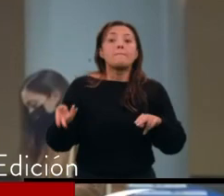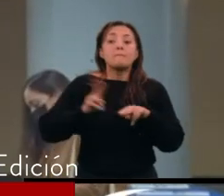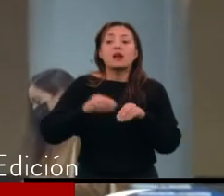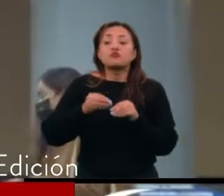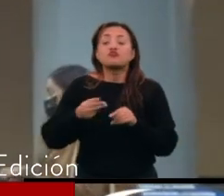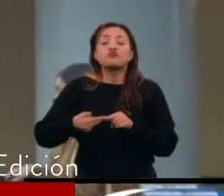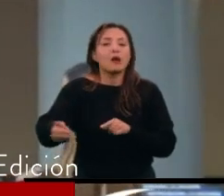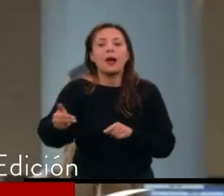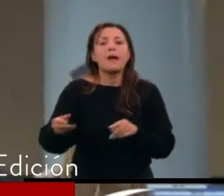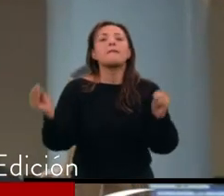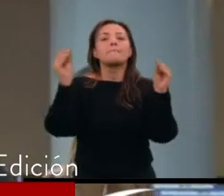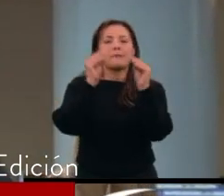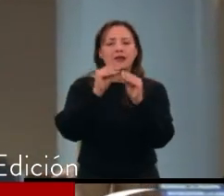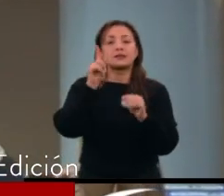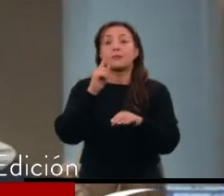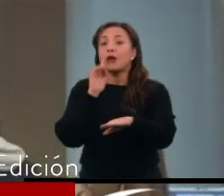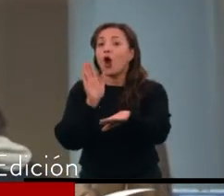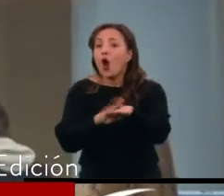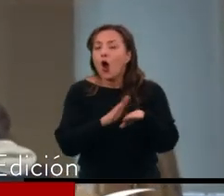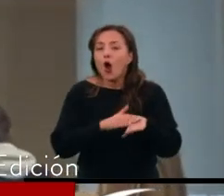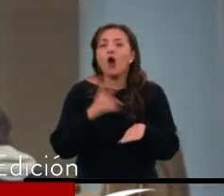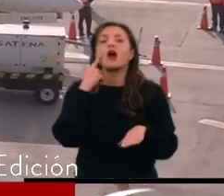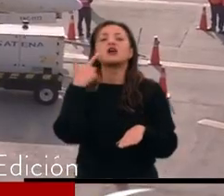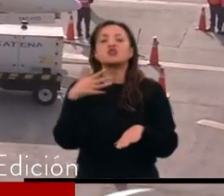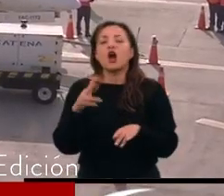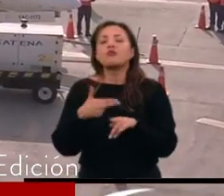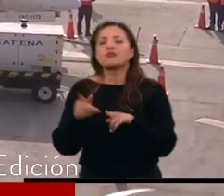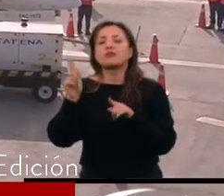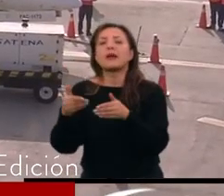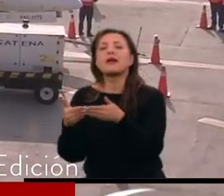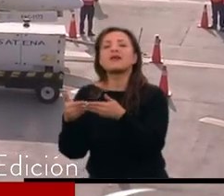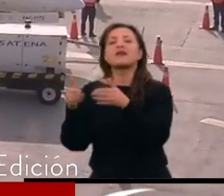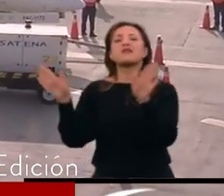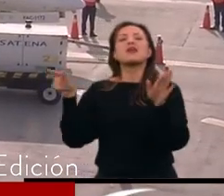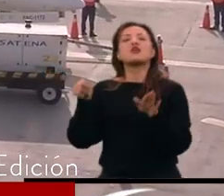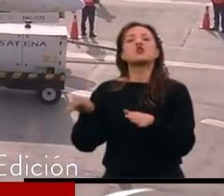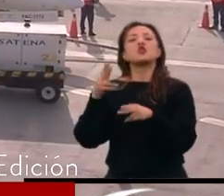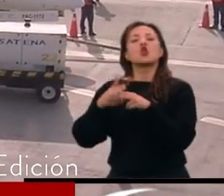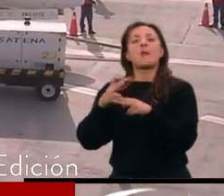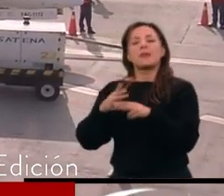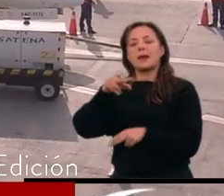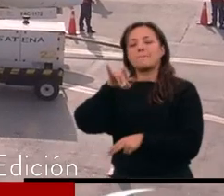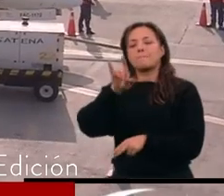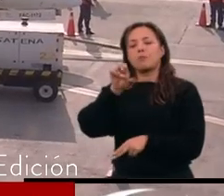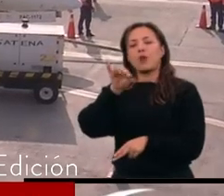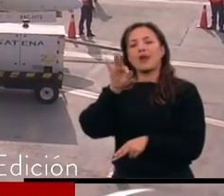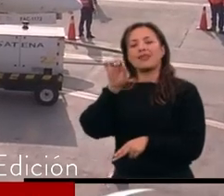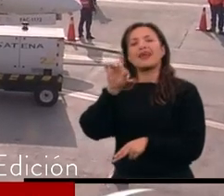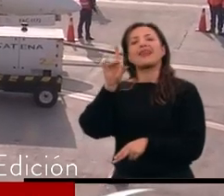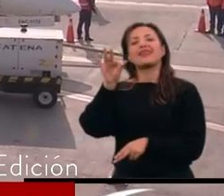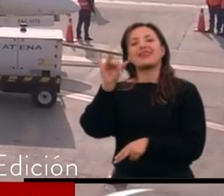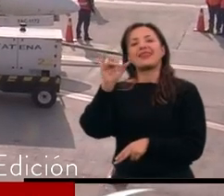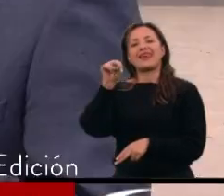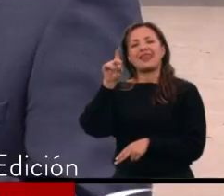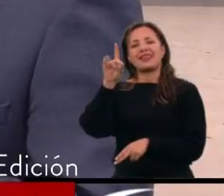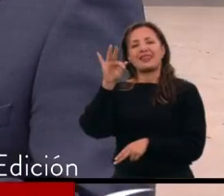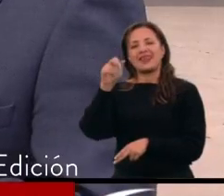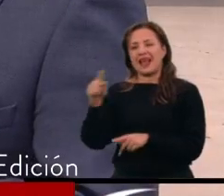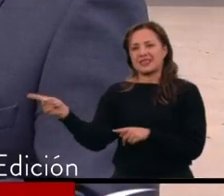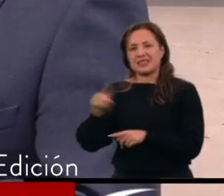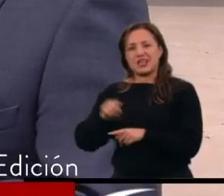sino que además Oigan bien ya hay fecha para abrir el llamado puente tienditas en la frontera entre los dos países